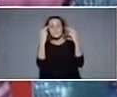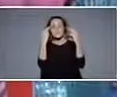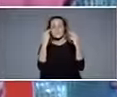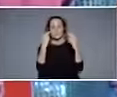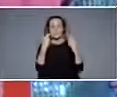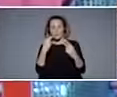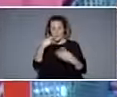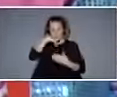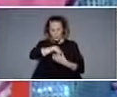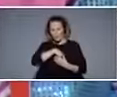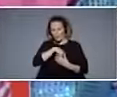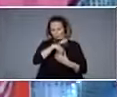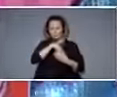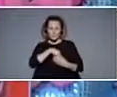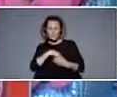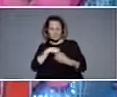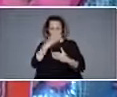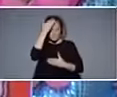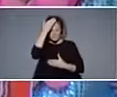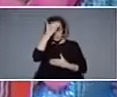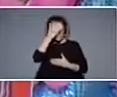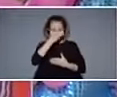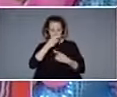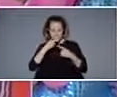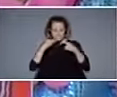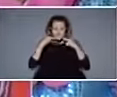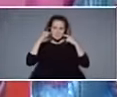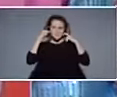por dentro yo estoy contento